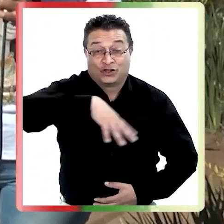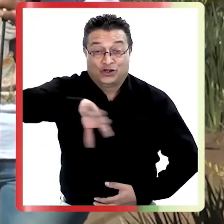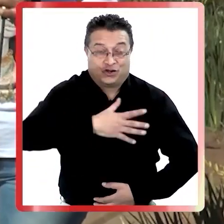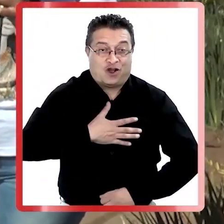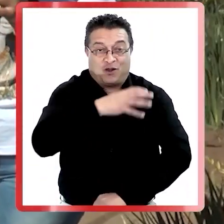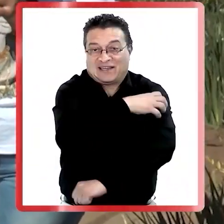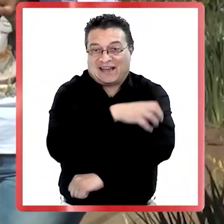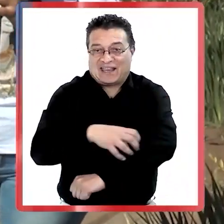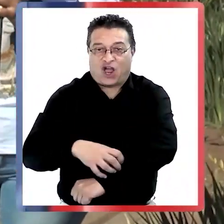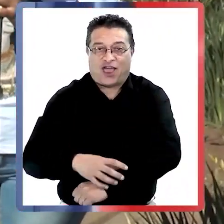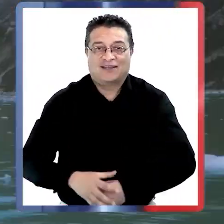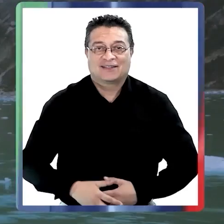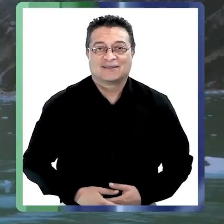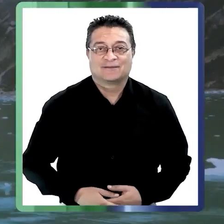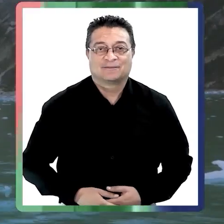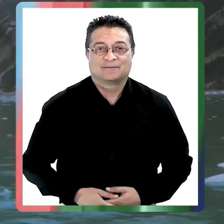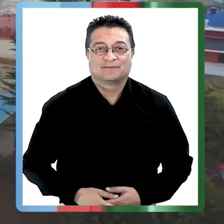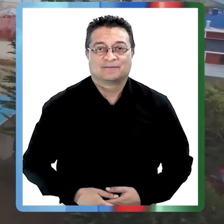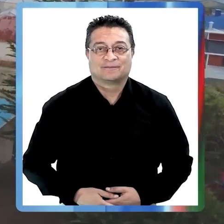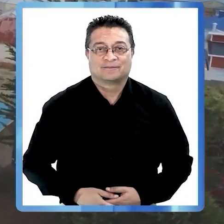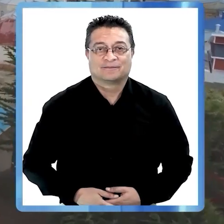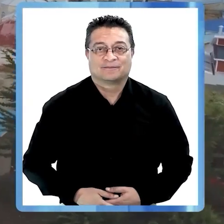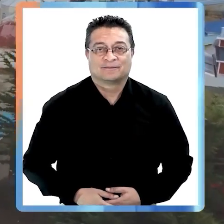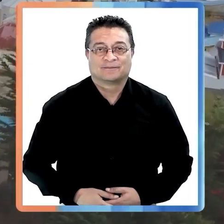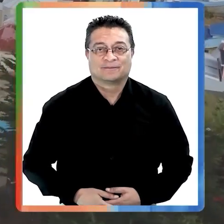Somos las regiones.